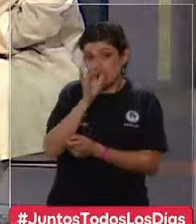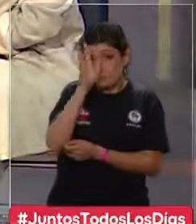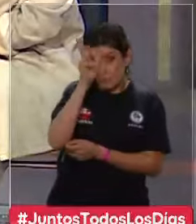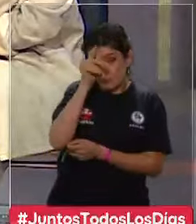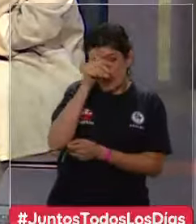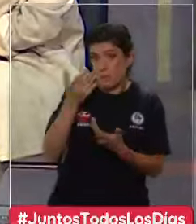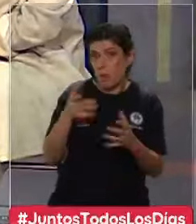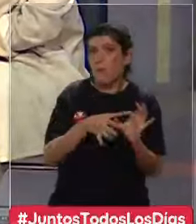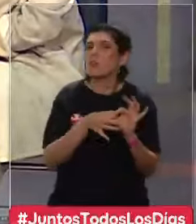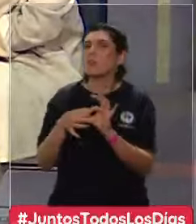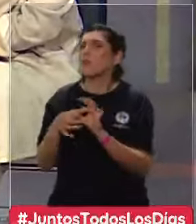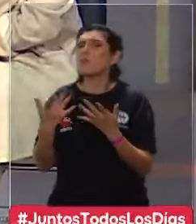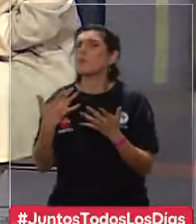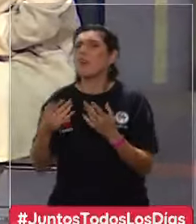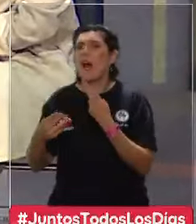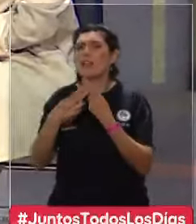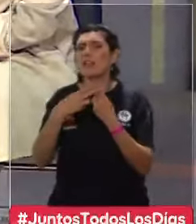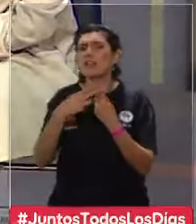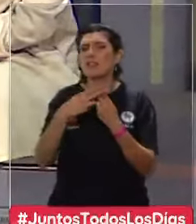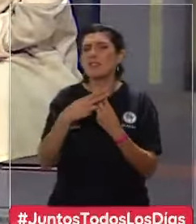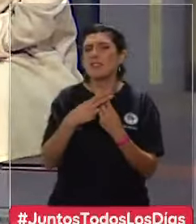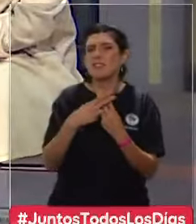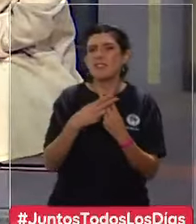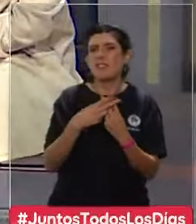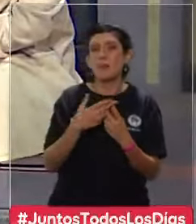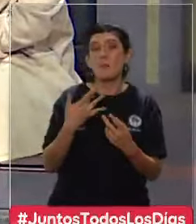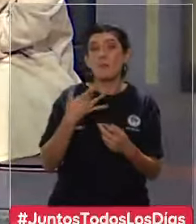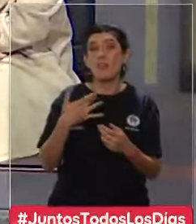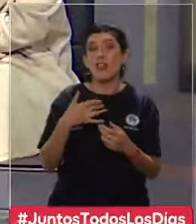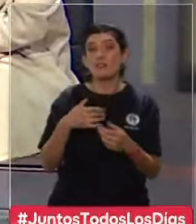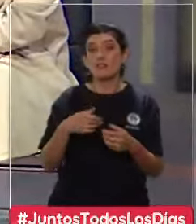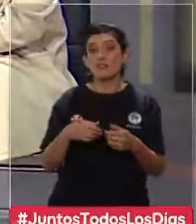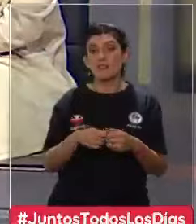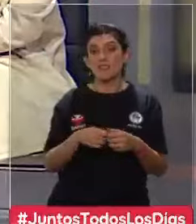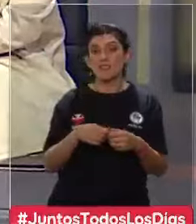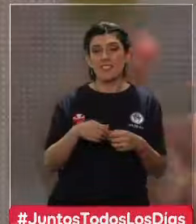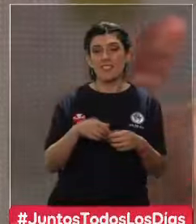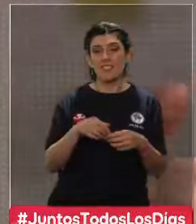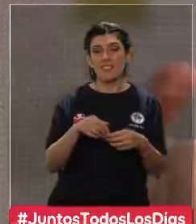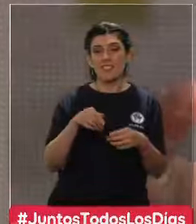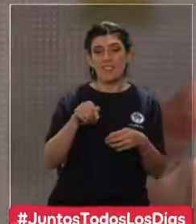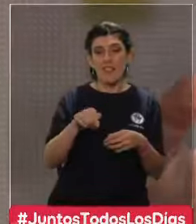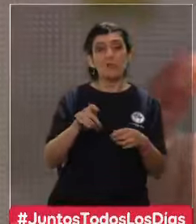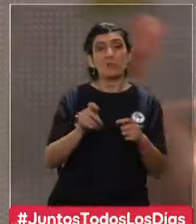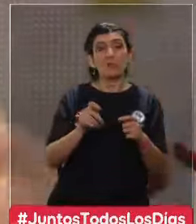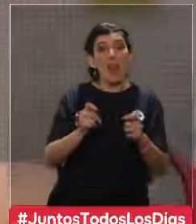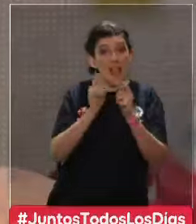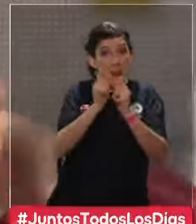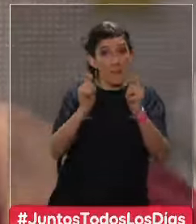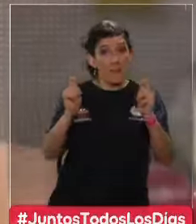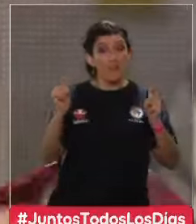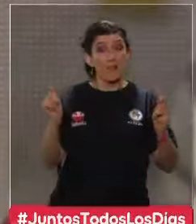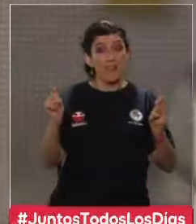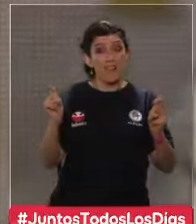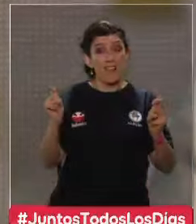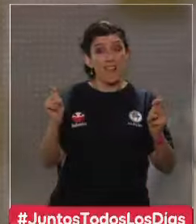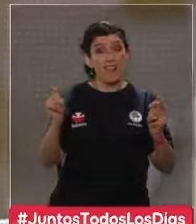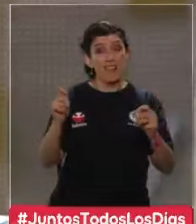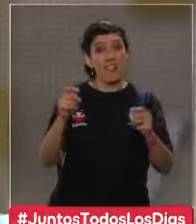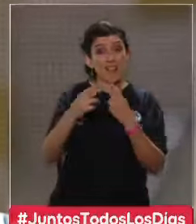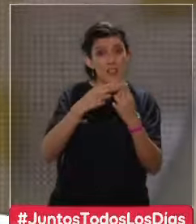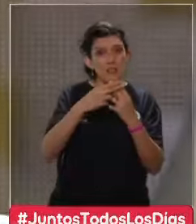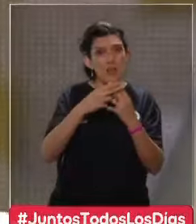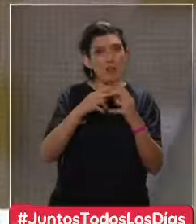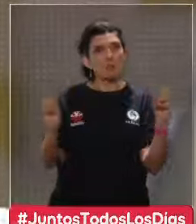consiguió por la Teletón también. Porque pegando ficha a la Teletón, literalmente en una campaña se vieron. O